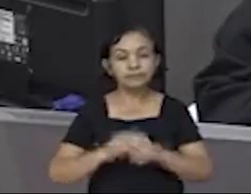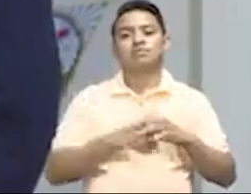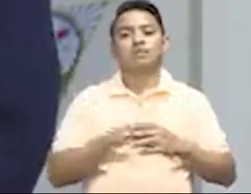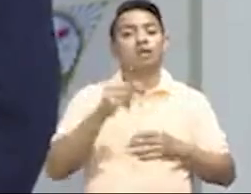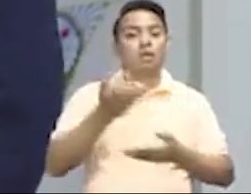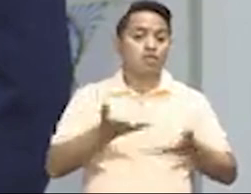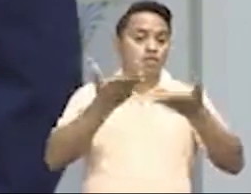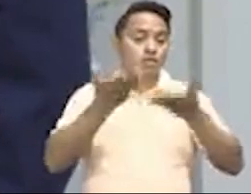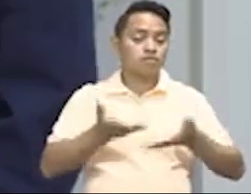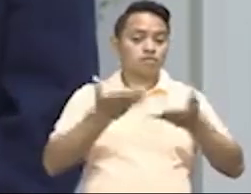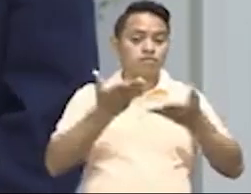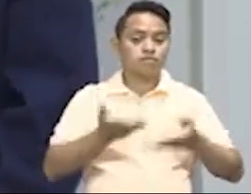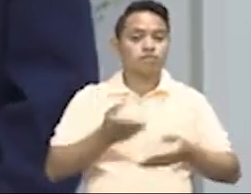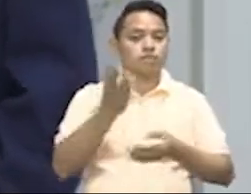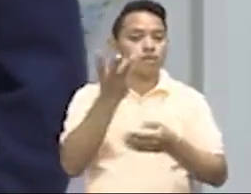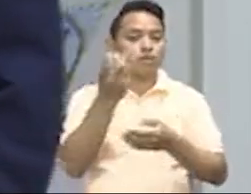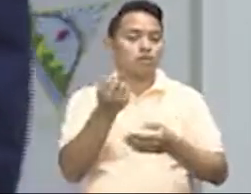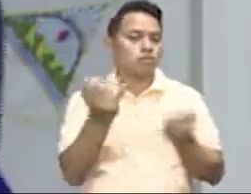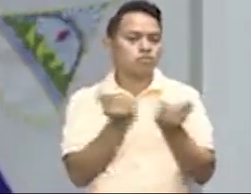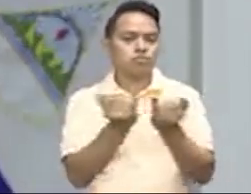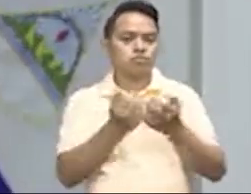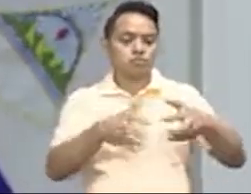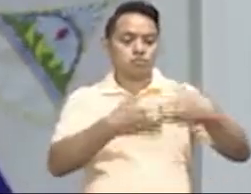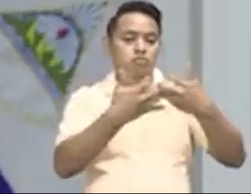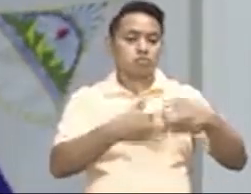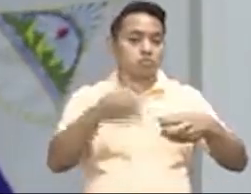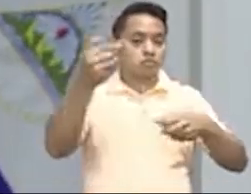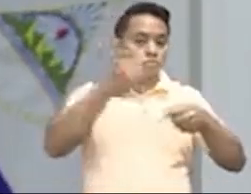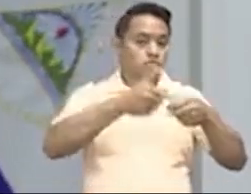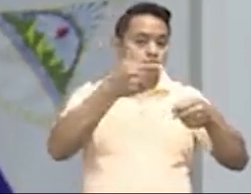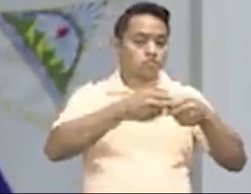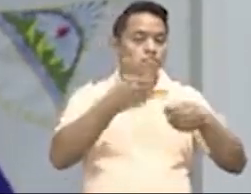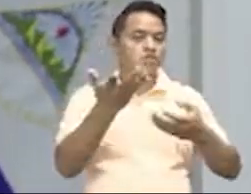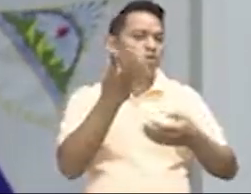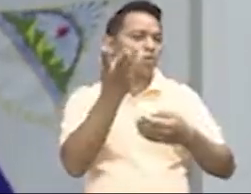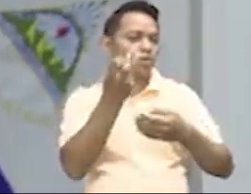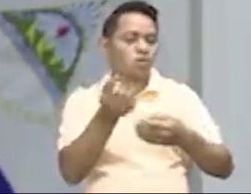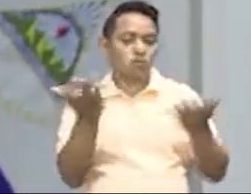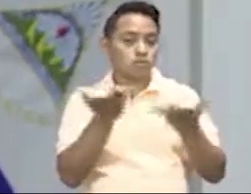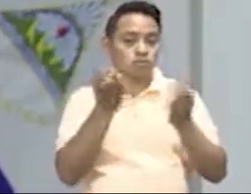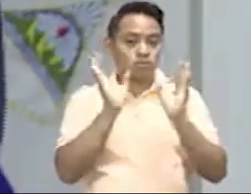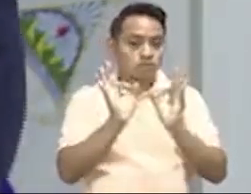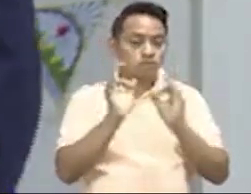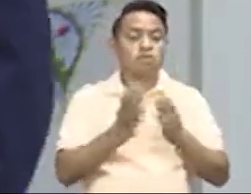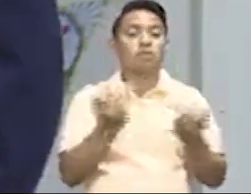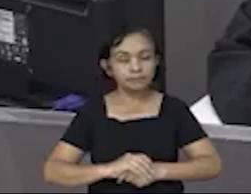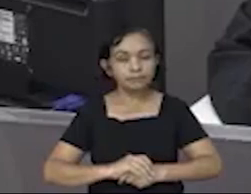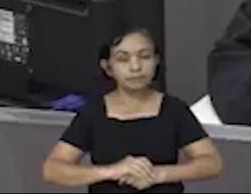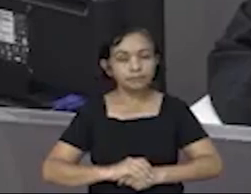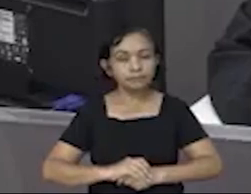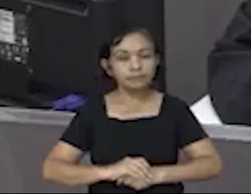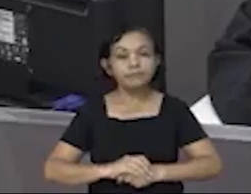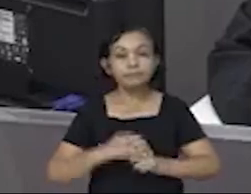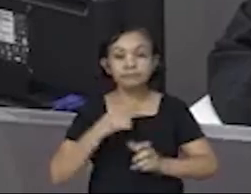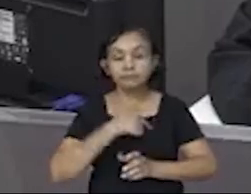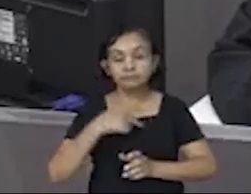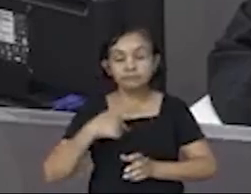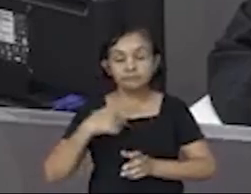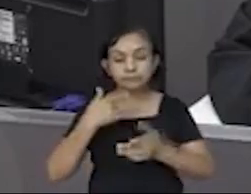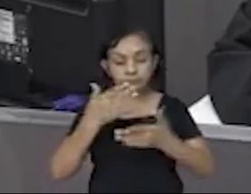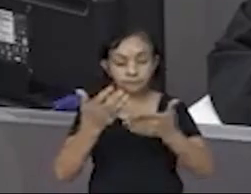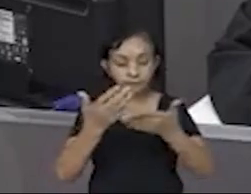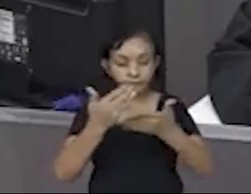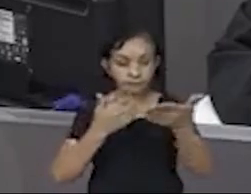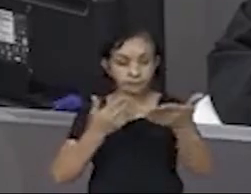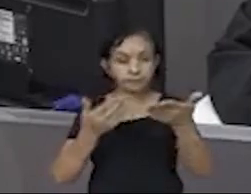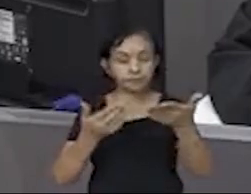proceso de elección de los miembros del ente regulador a través de la diputada Jenny Martínez Para ello se plantea